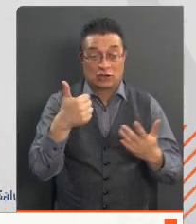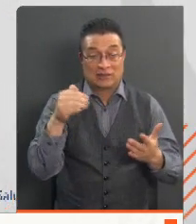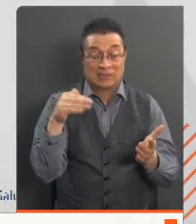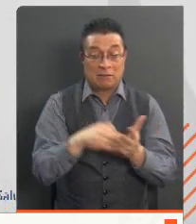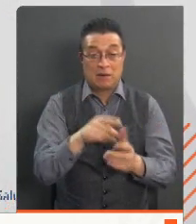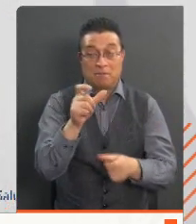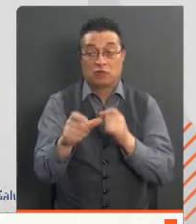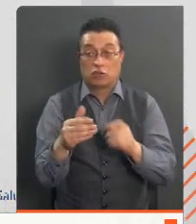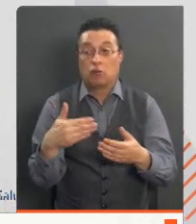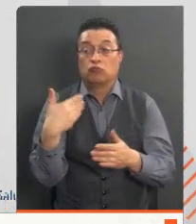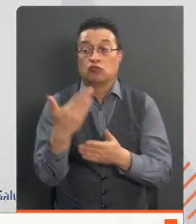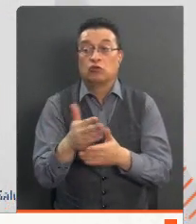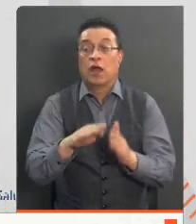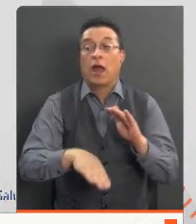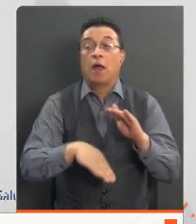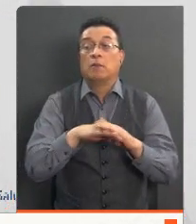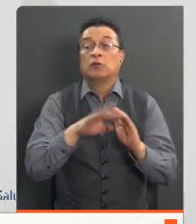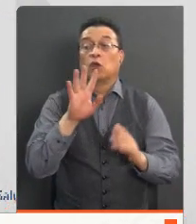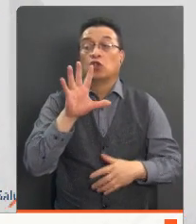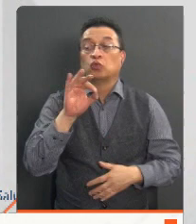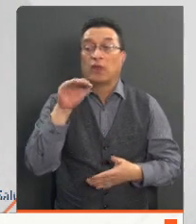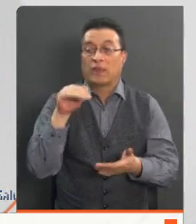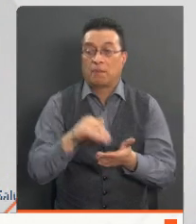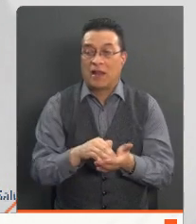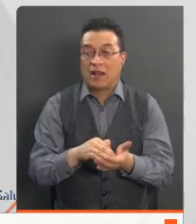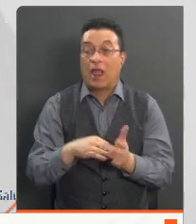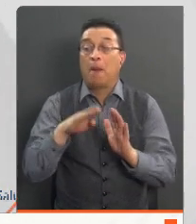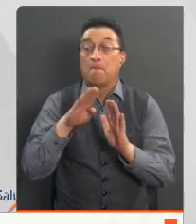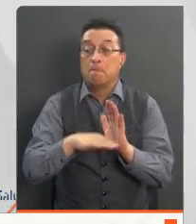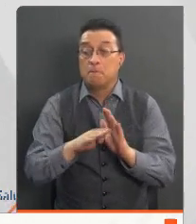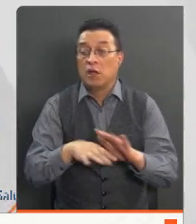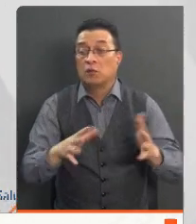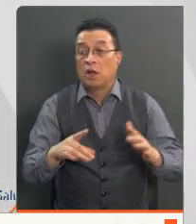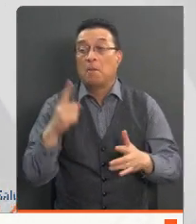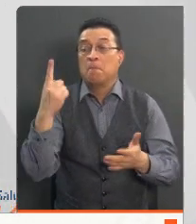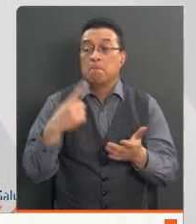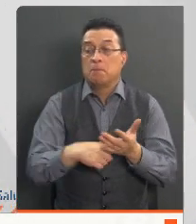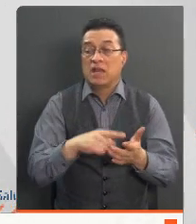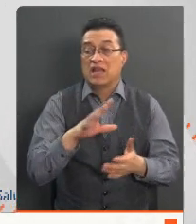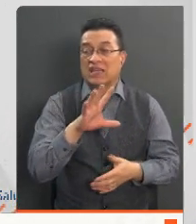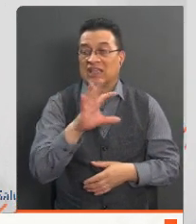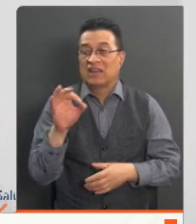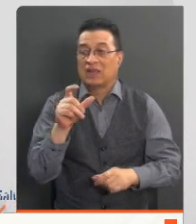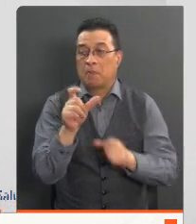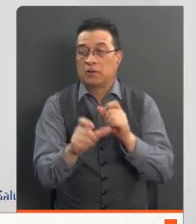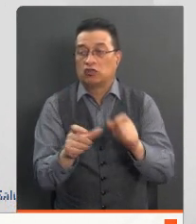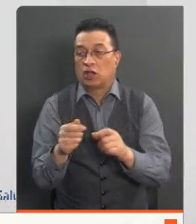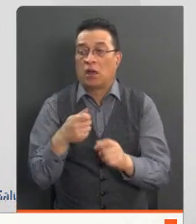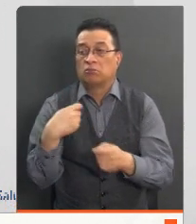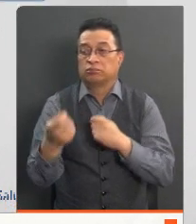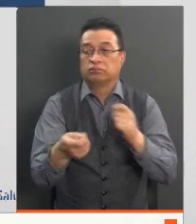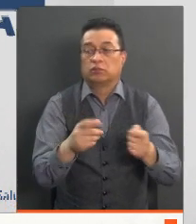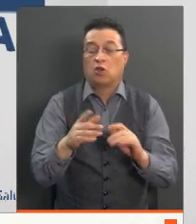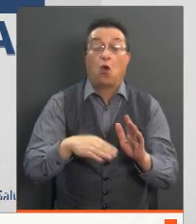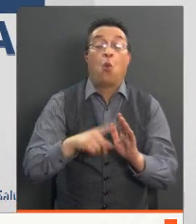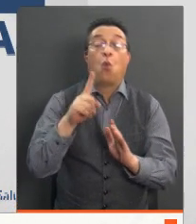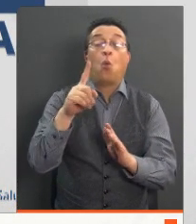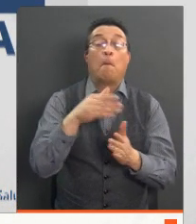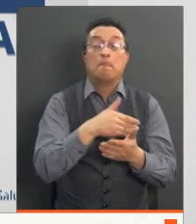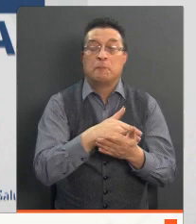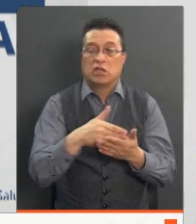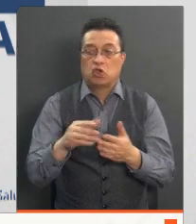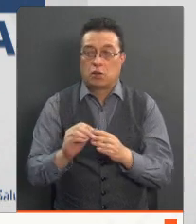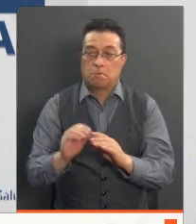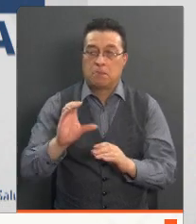recibirá hasta 50.000 pesos. Los menos, alrededor de 1.500 personas, recibirán sobre 1 millón de pesos.